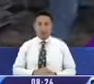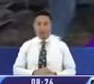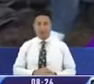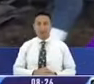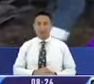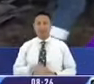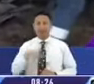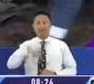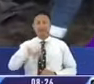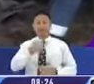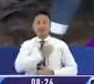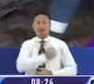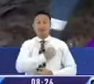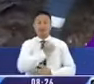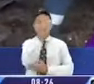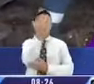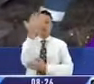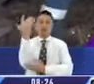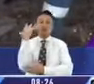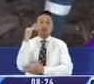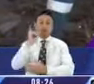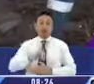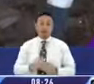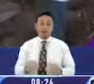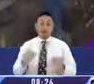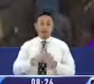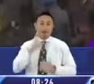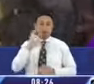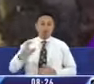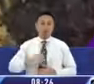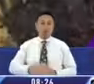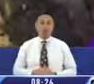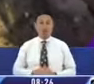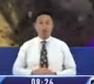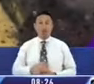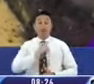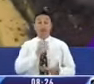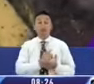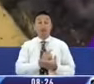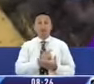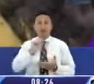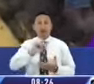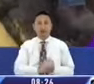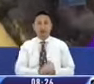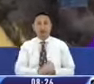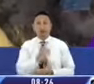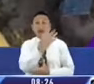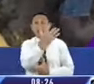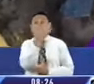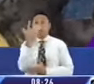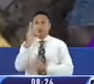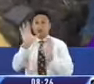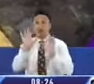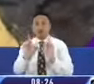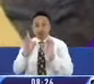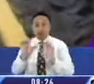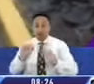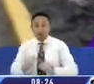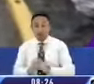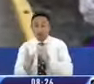quedado y eso va a ayudar a fomentar el turismo. Sí, por supuesto, no hemos tocado nada de árboles, los árboles más bien los hemos podado, los hemos arreglado, los